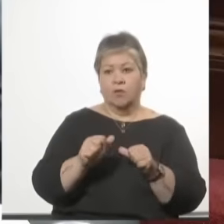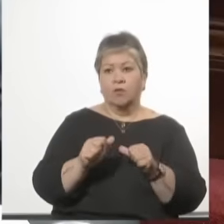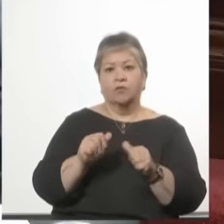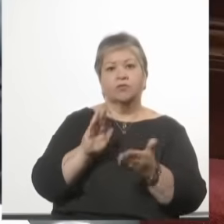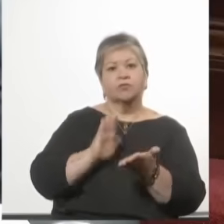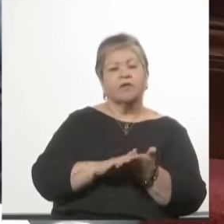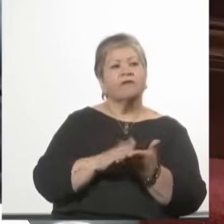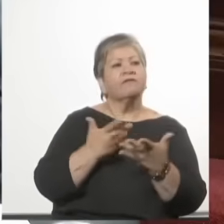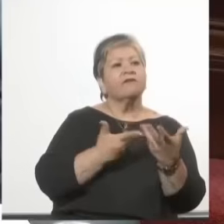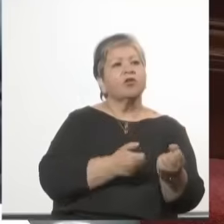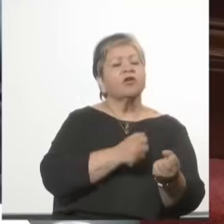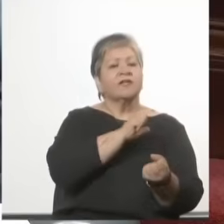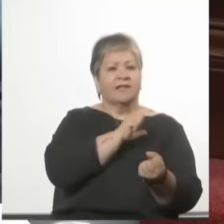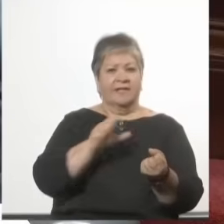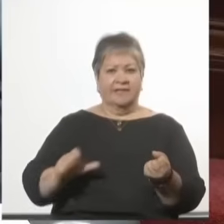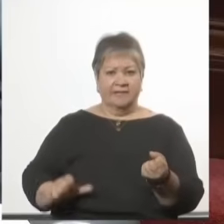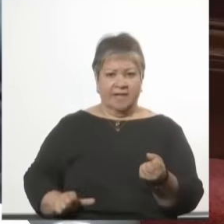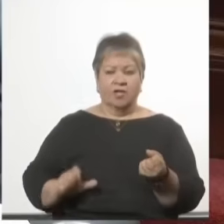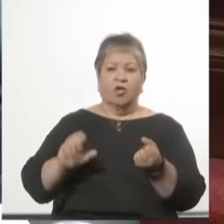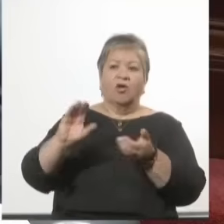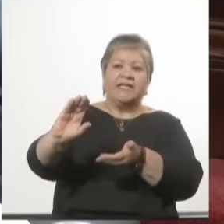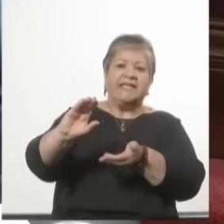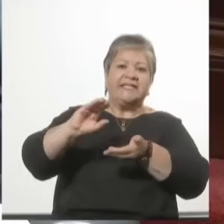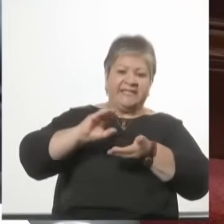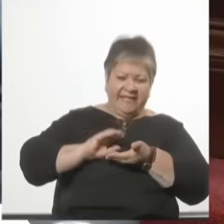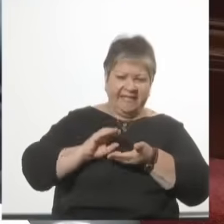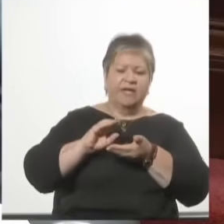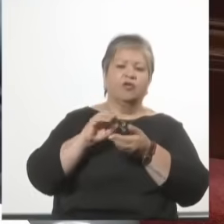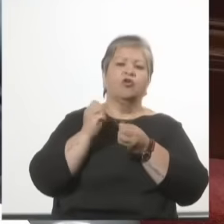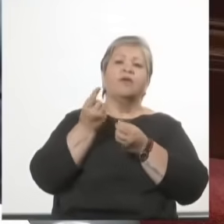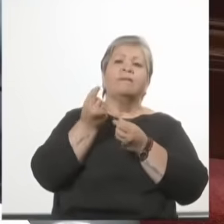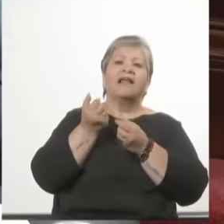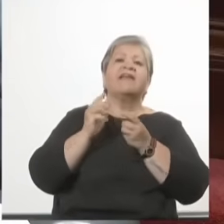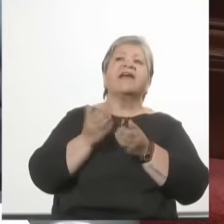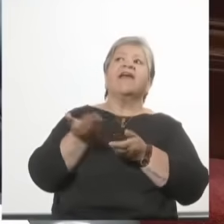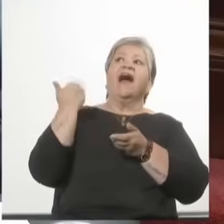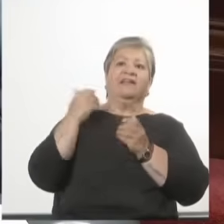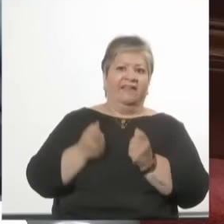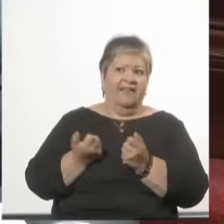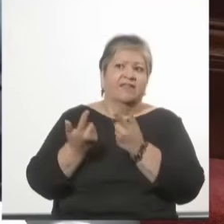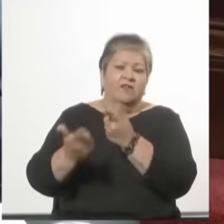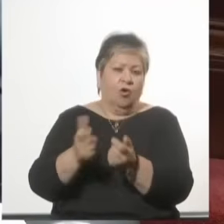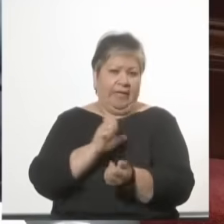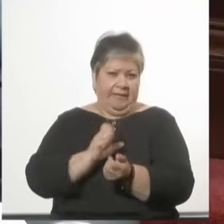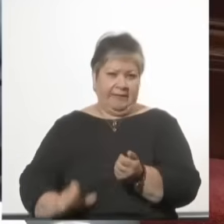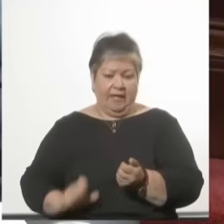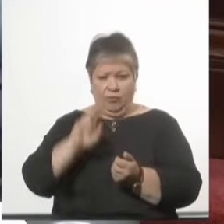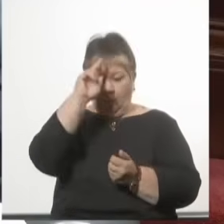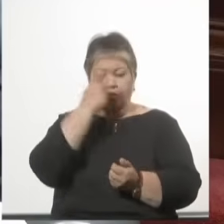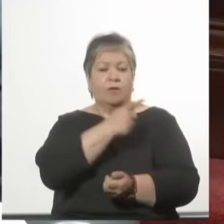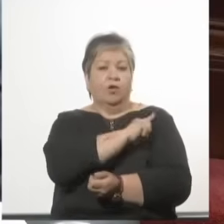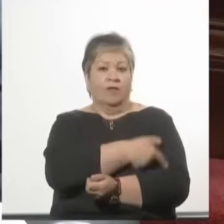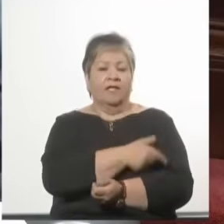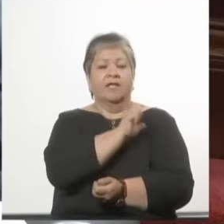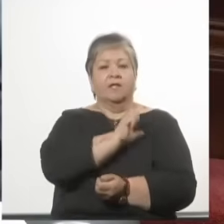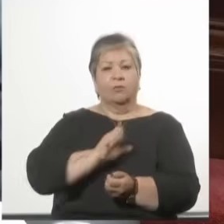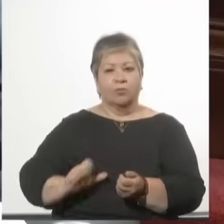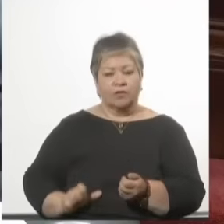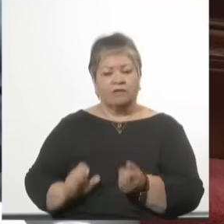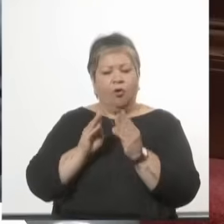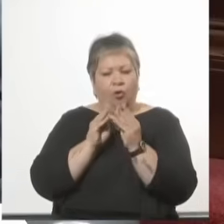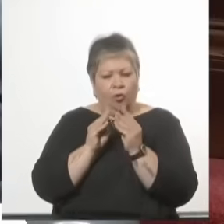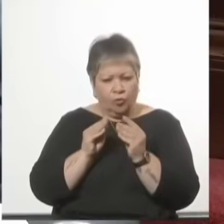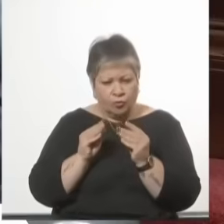del Estado, es decir, el reintegro de los importes anticipados y los daños y perjuicios. Pese a ello, el Poder Ejecutivo, actuando con suma